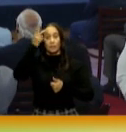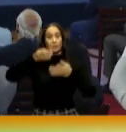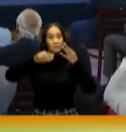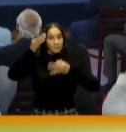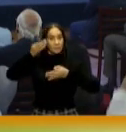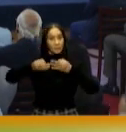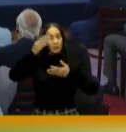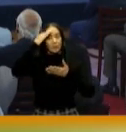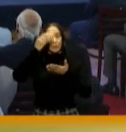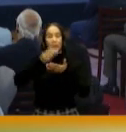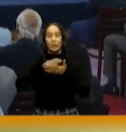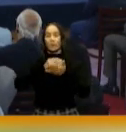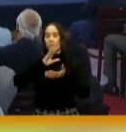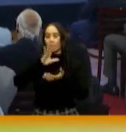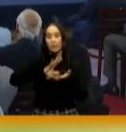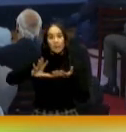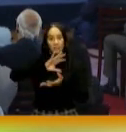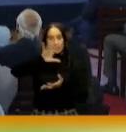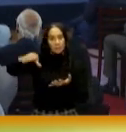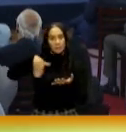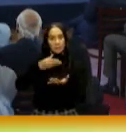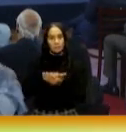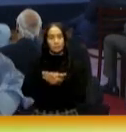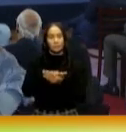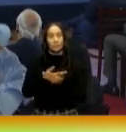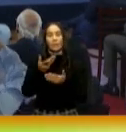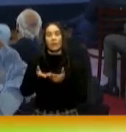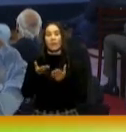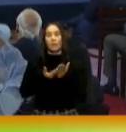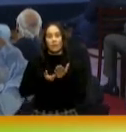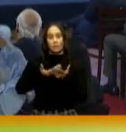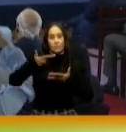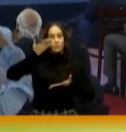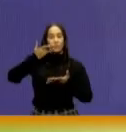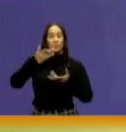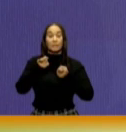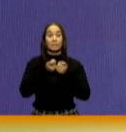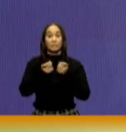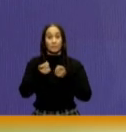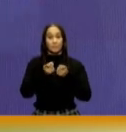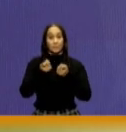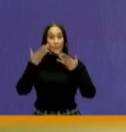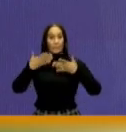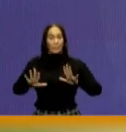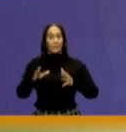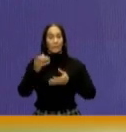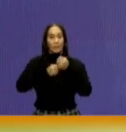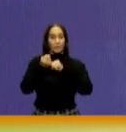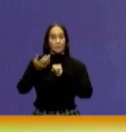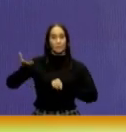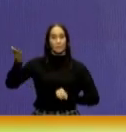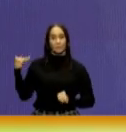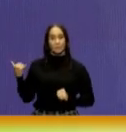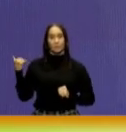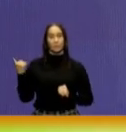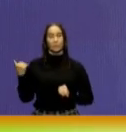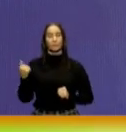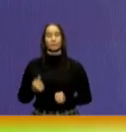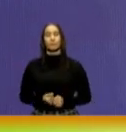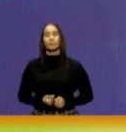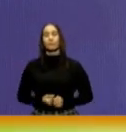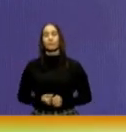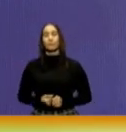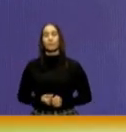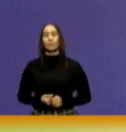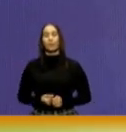unos comunicadores nacionales y honestamente Me daba náuseas y digo que me da náuseas porque que